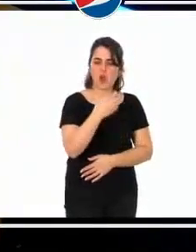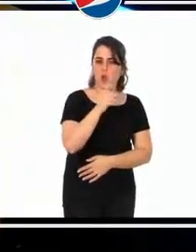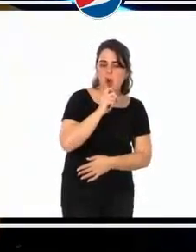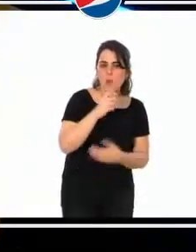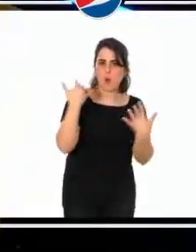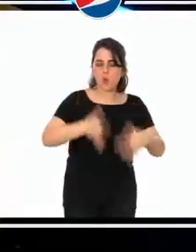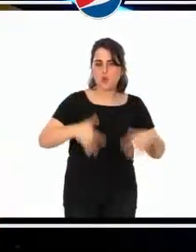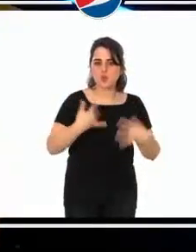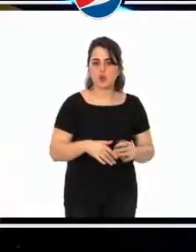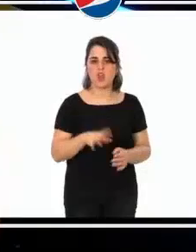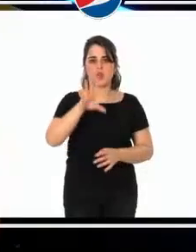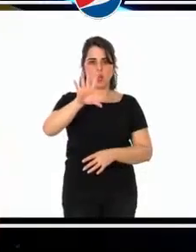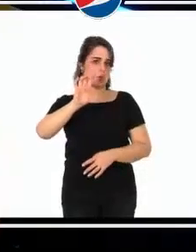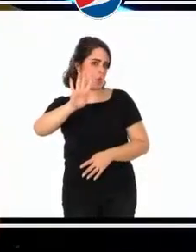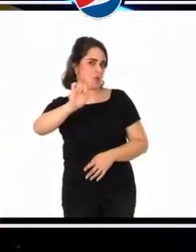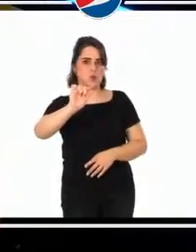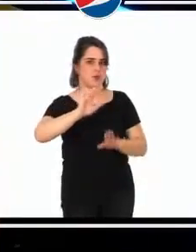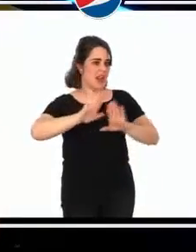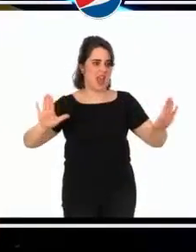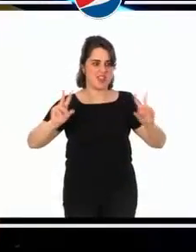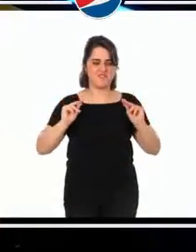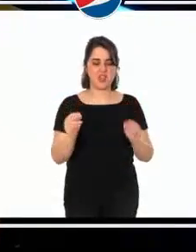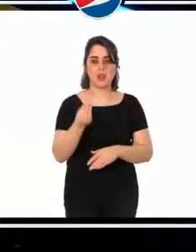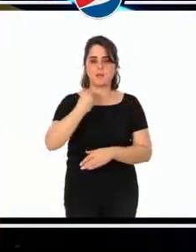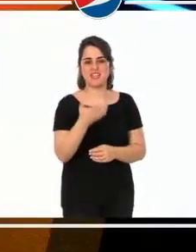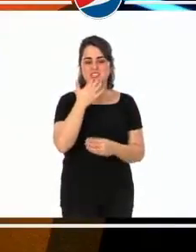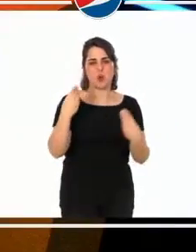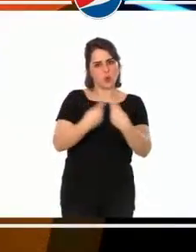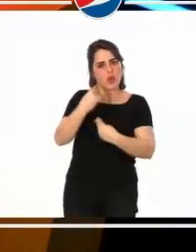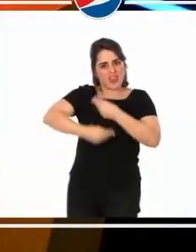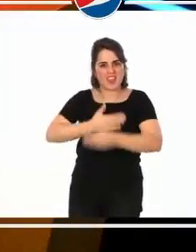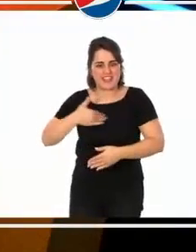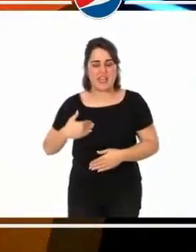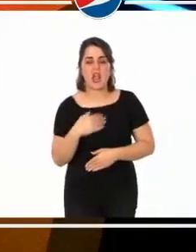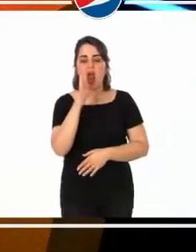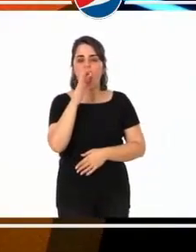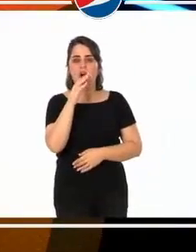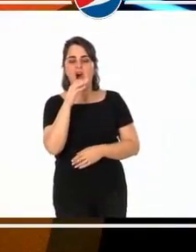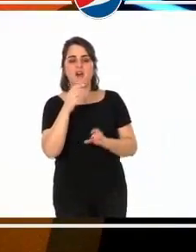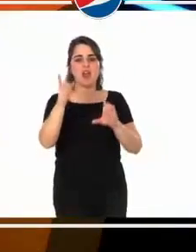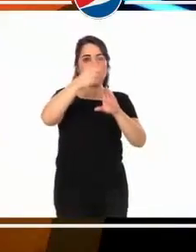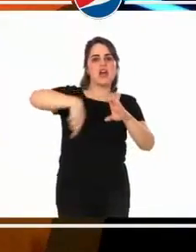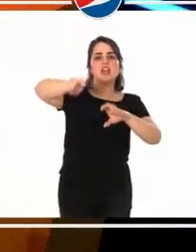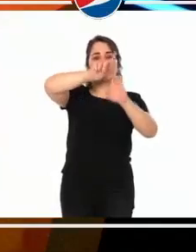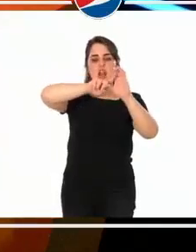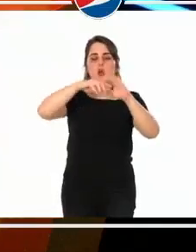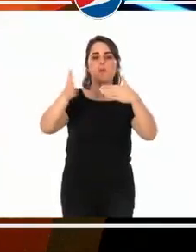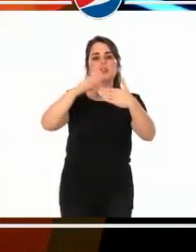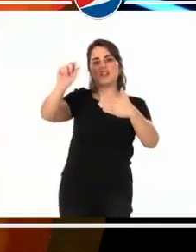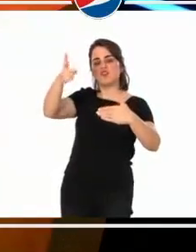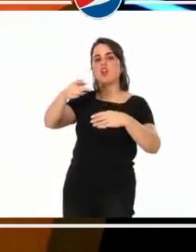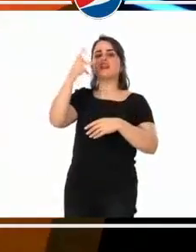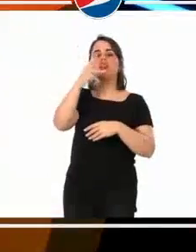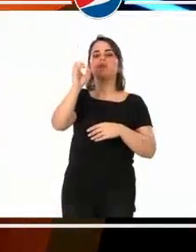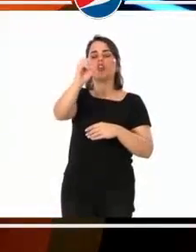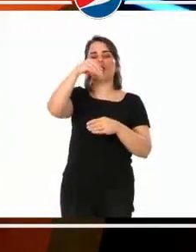cuatro minutillos quedan, ¿eh? Nada, no queda la nada. La productora parece de Bilbao, en B catalana. Van a ver ustedes un reloj que es el reloj de la Puerta del Sol, kilómetro cero de la capital